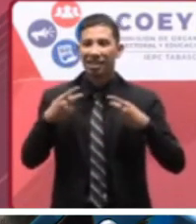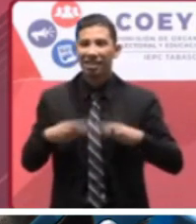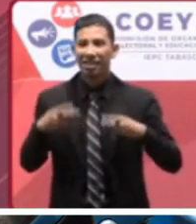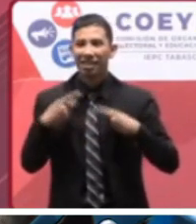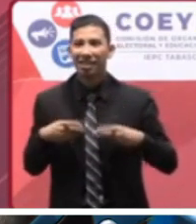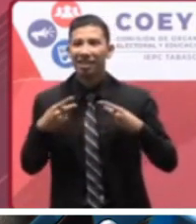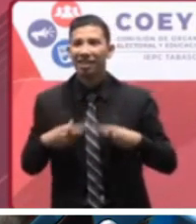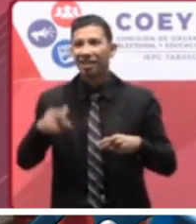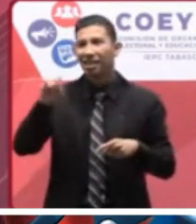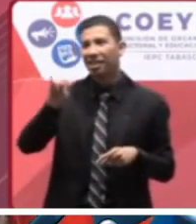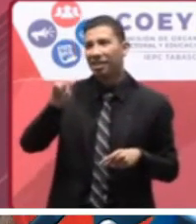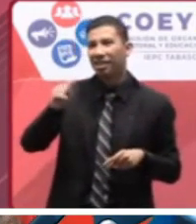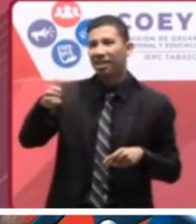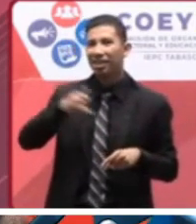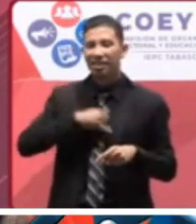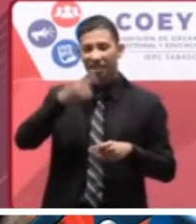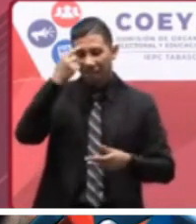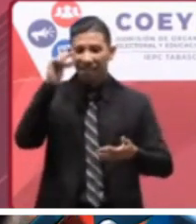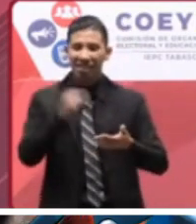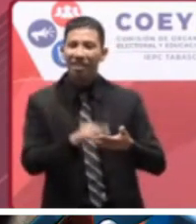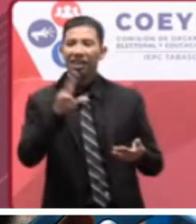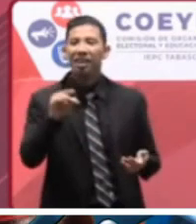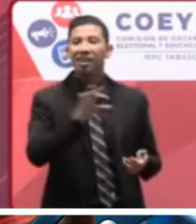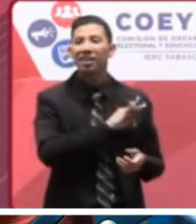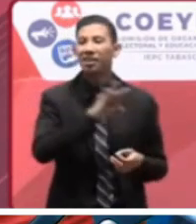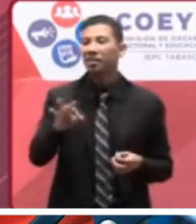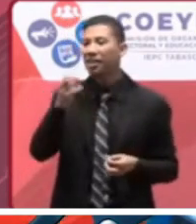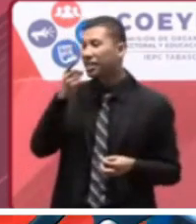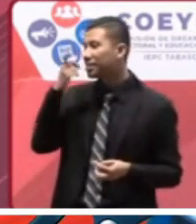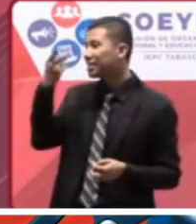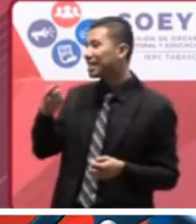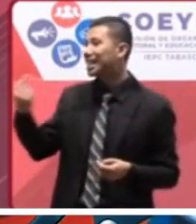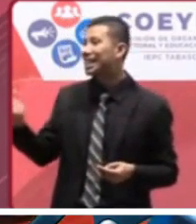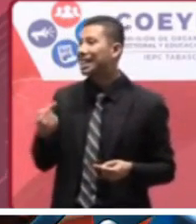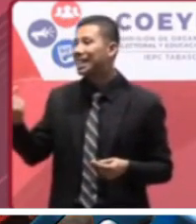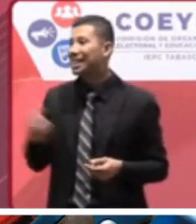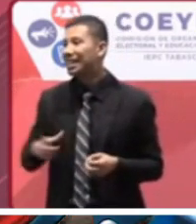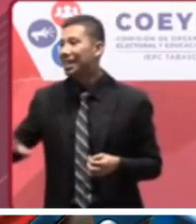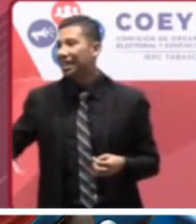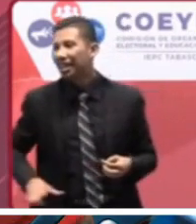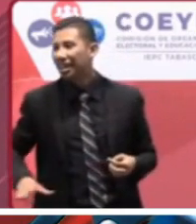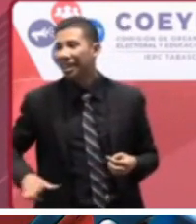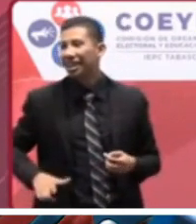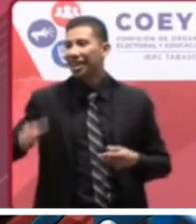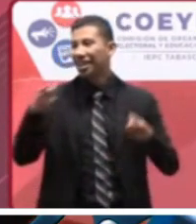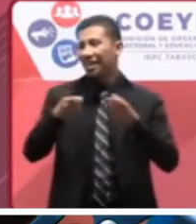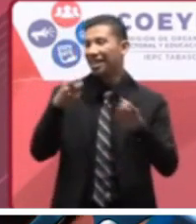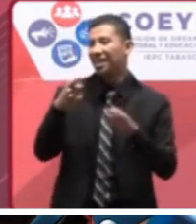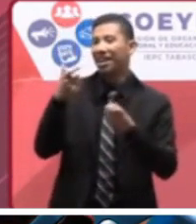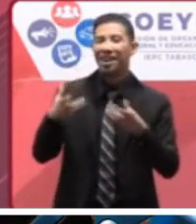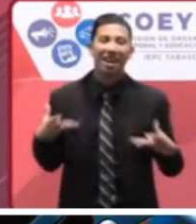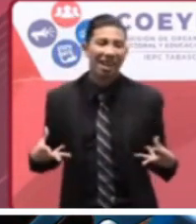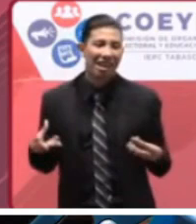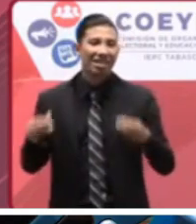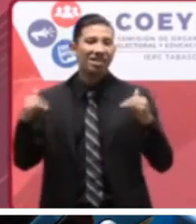Pero sí, yo creo que no se puede decir que es el gobierno que se queja de los gastos del Instituto